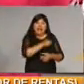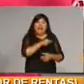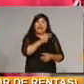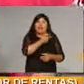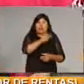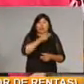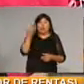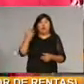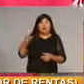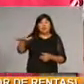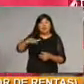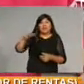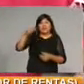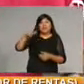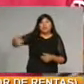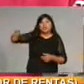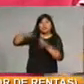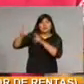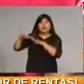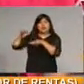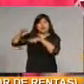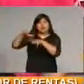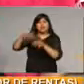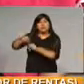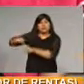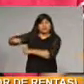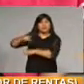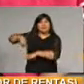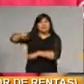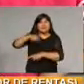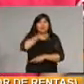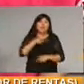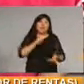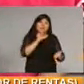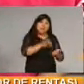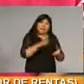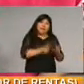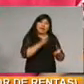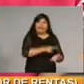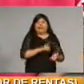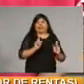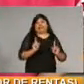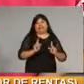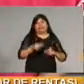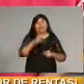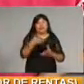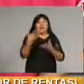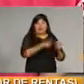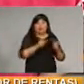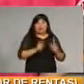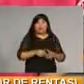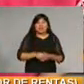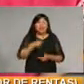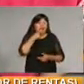sus terrenos tiene que pagar y tiene que pagar así es bueno con todo agradecemos su presencia no sé si quiere destacar